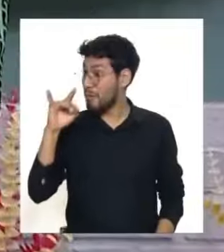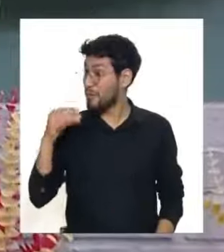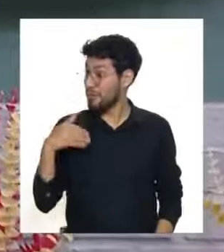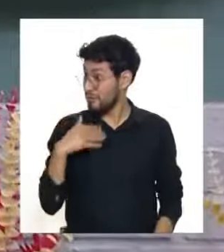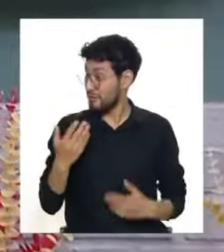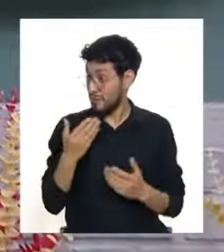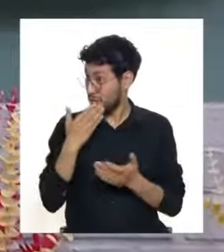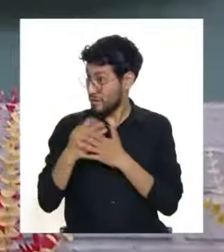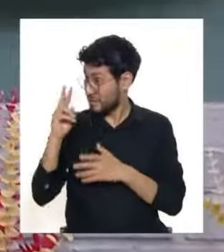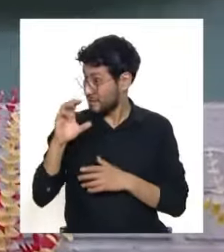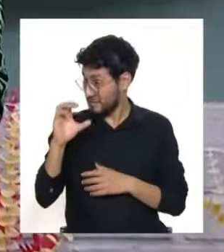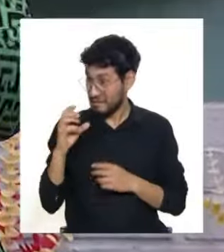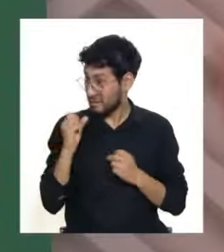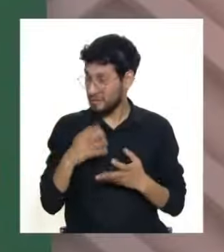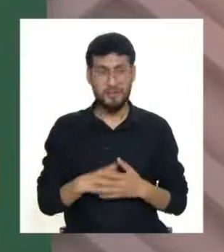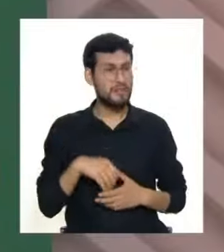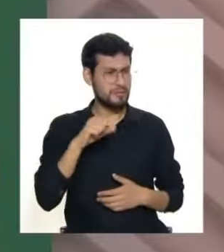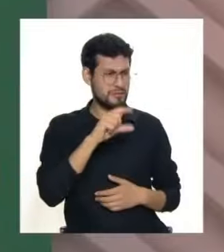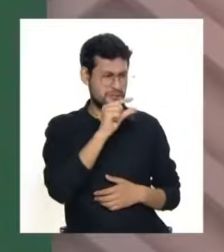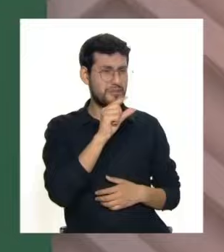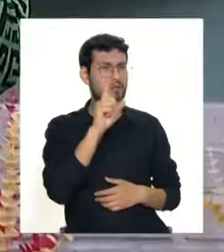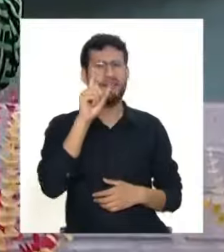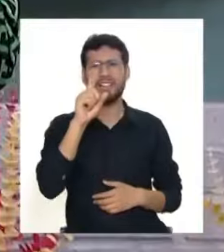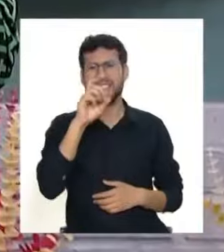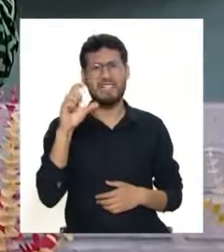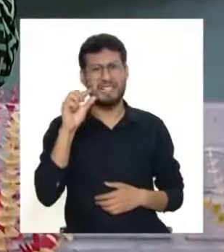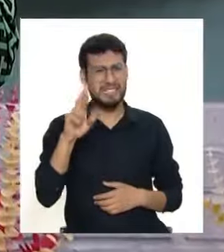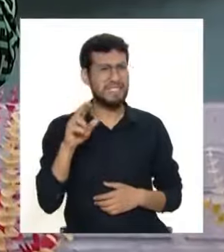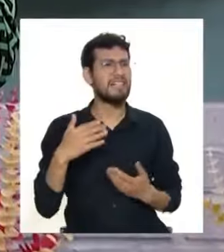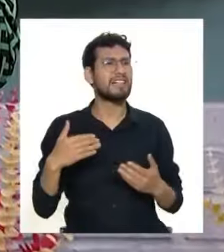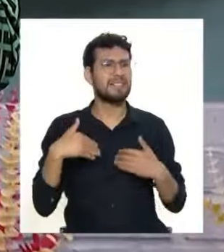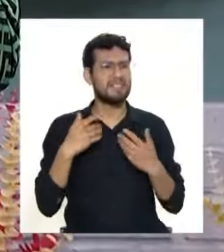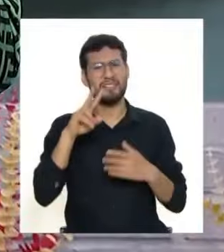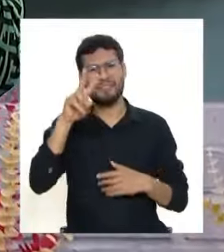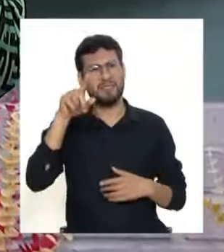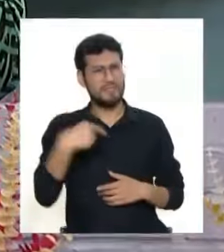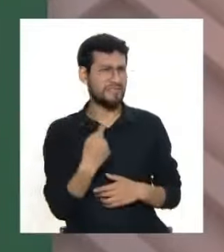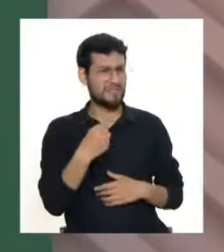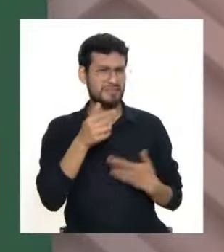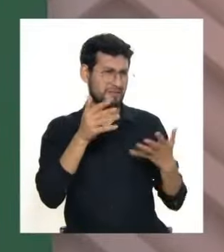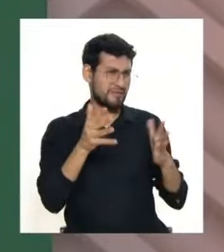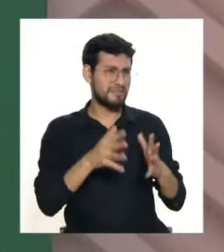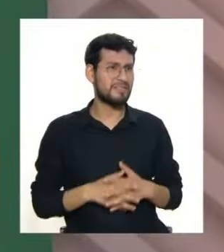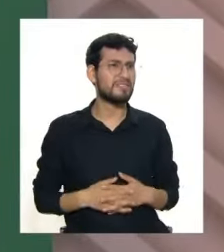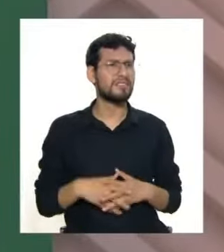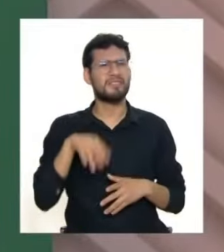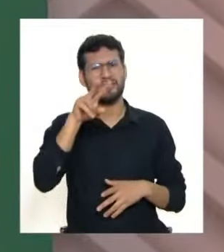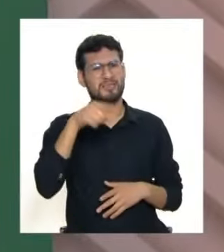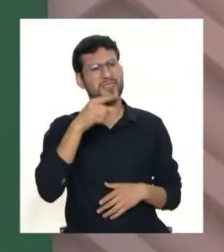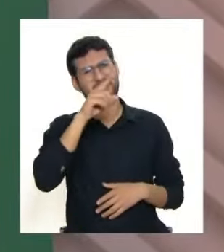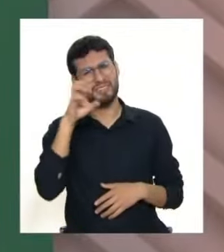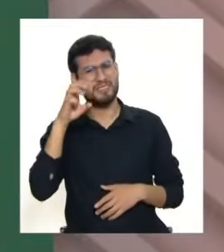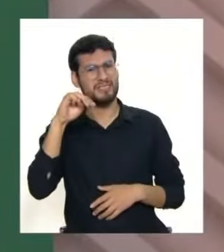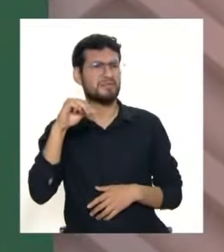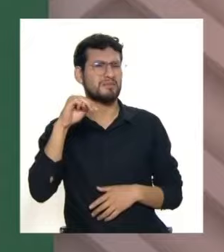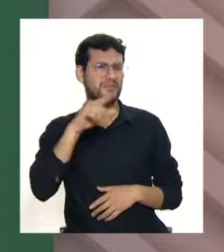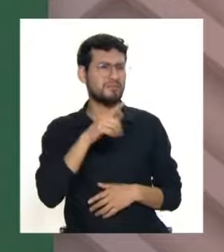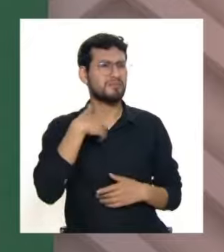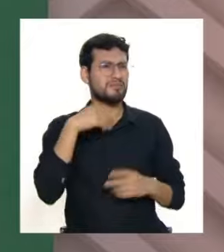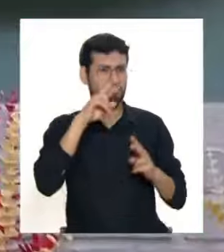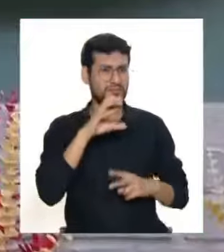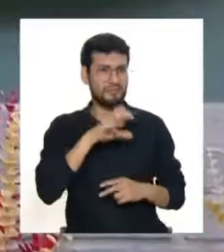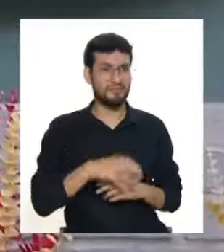mi requerimiento de vitamina C diaria? Por supuesto. O sea, 100 gramos de camu camu tiene como 2.000 más o menos, 2.100 miligramos de